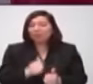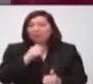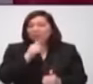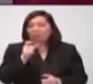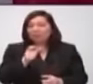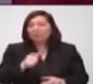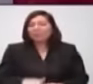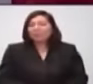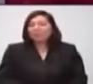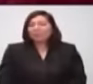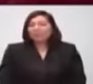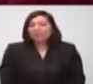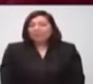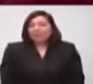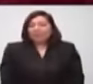de las personas.